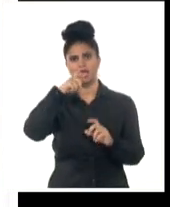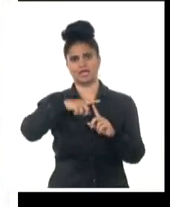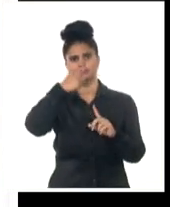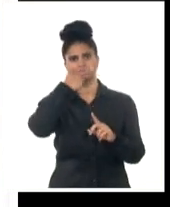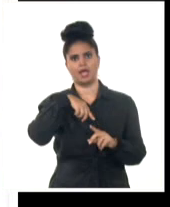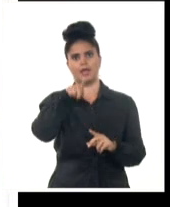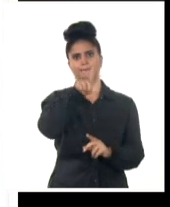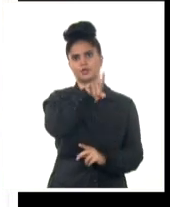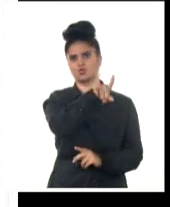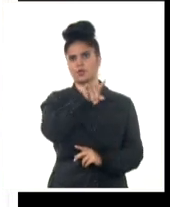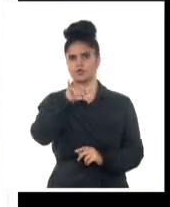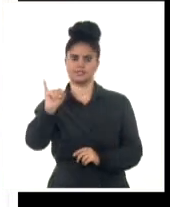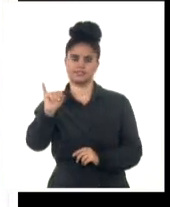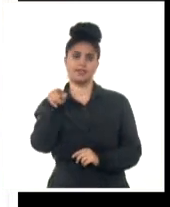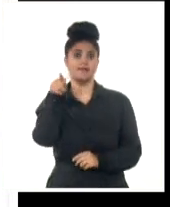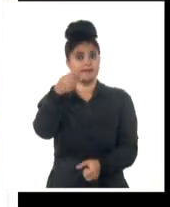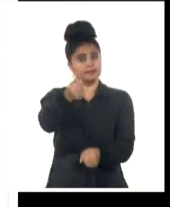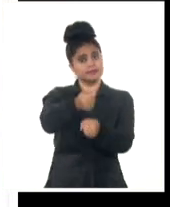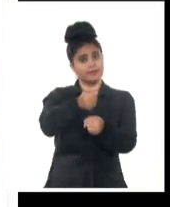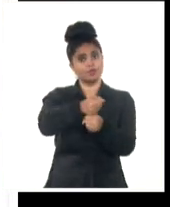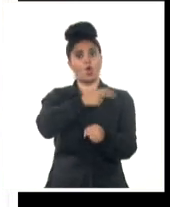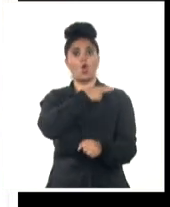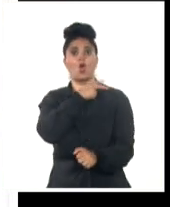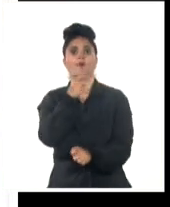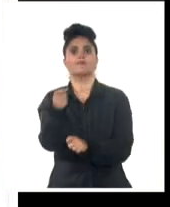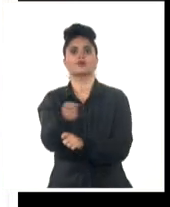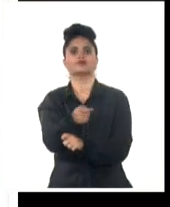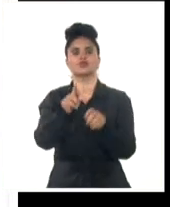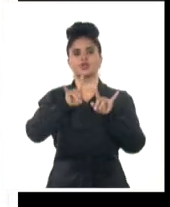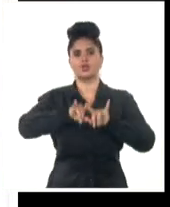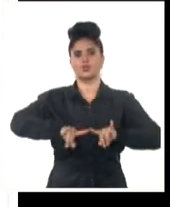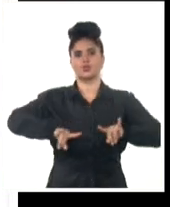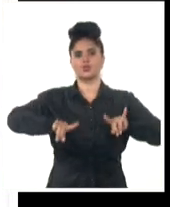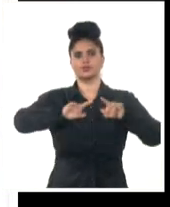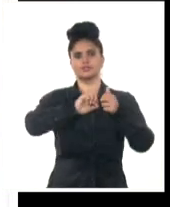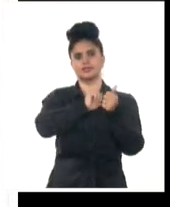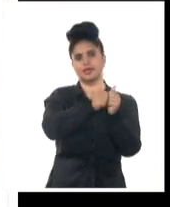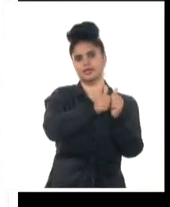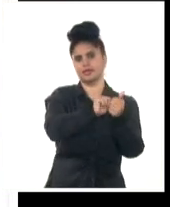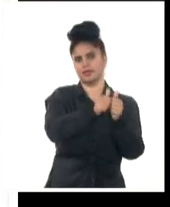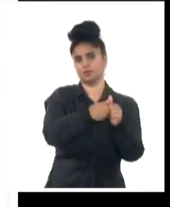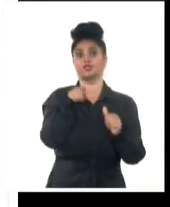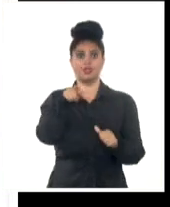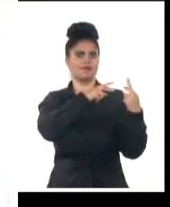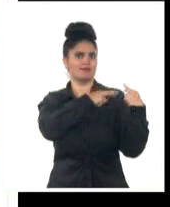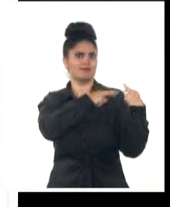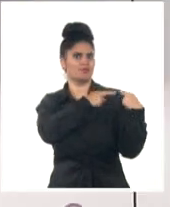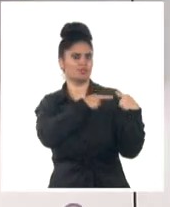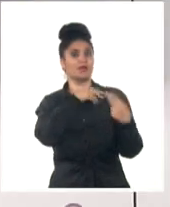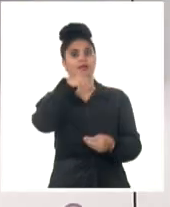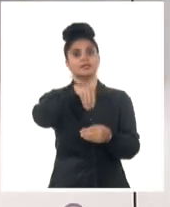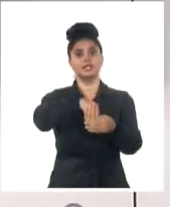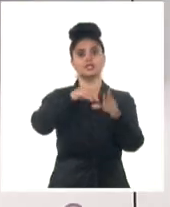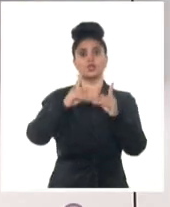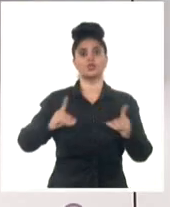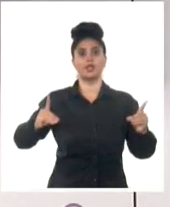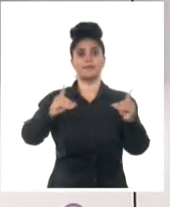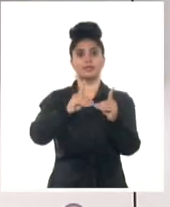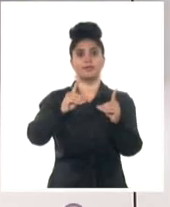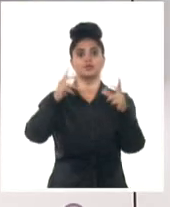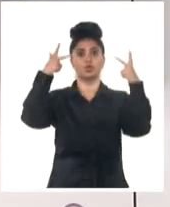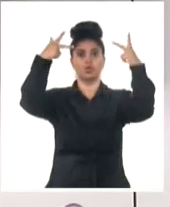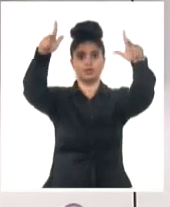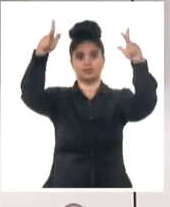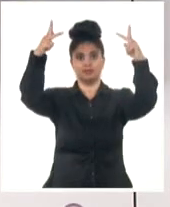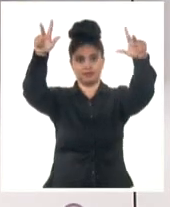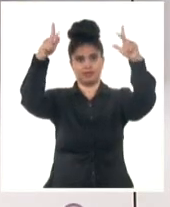1996. Estaba vinculada como profesora asistente en la Universidad del Deporte Cubano, formando parte del Departamento de Deportes con Pelotas de